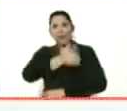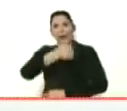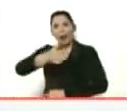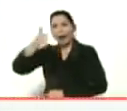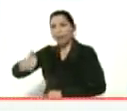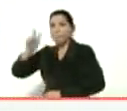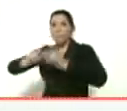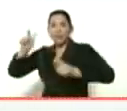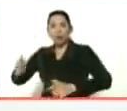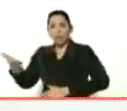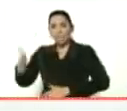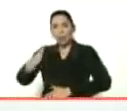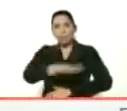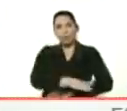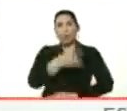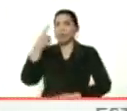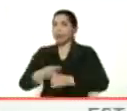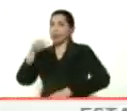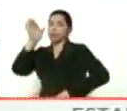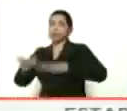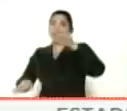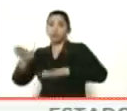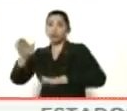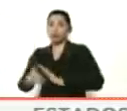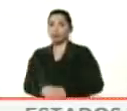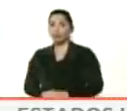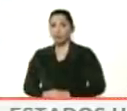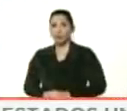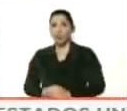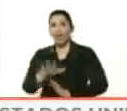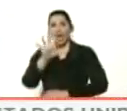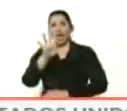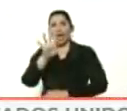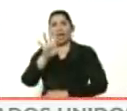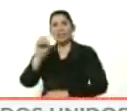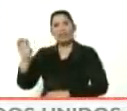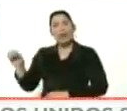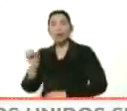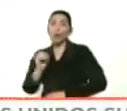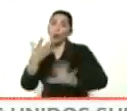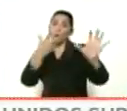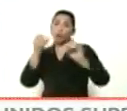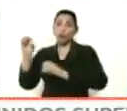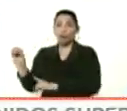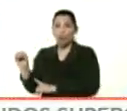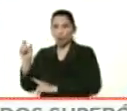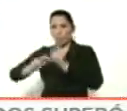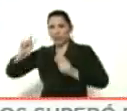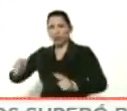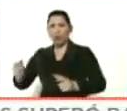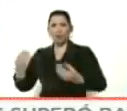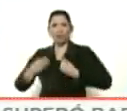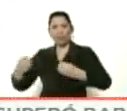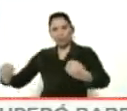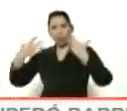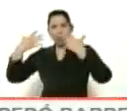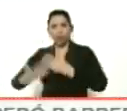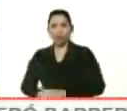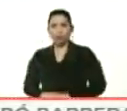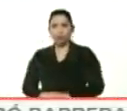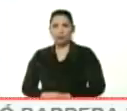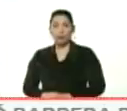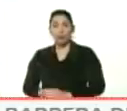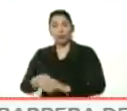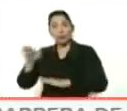por cada persona fallecida debe haber aproximadamente unos 500, 800 casos de personas vivas. Yo creo que la